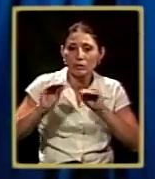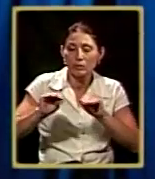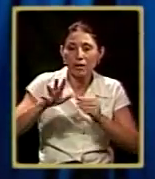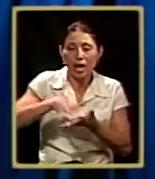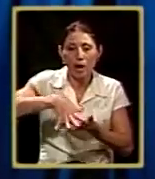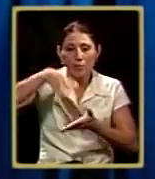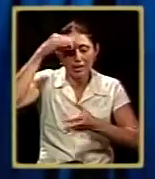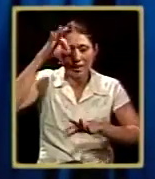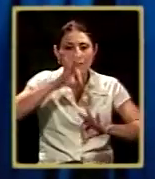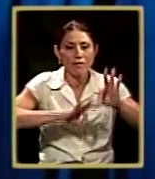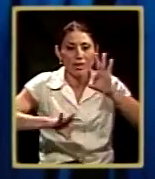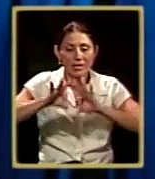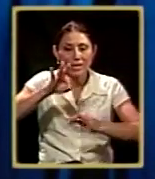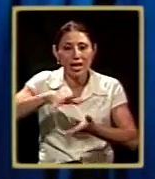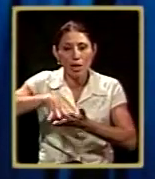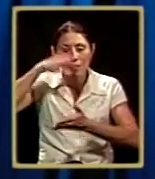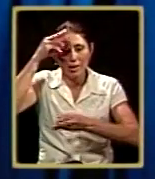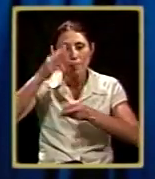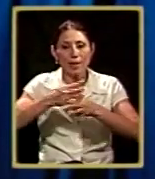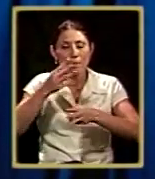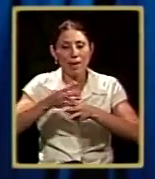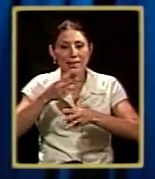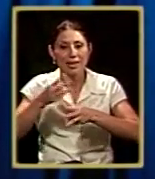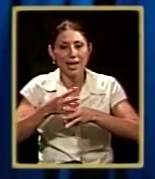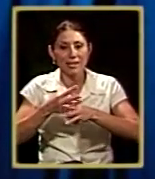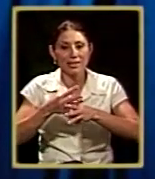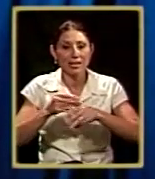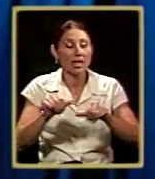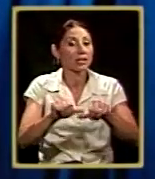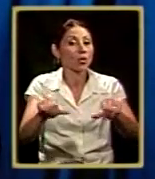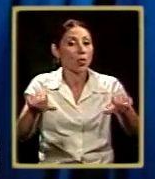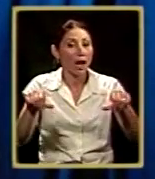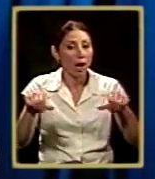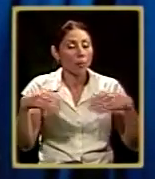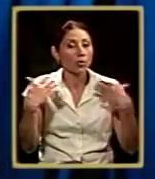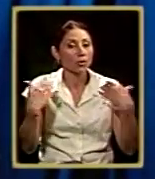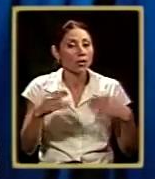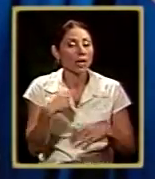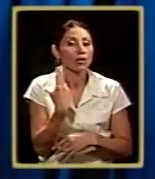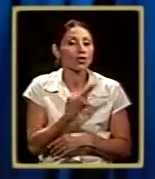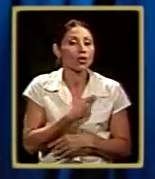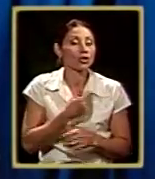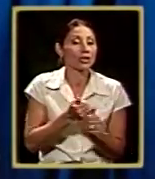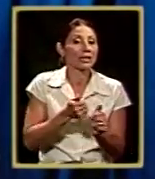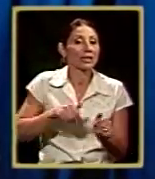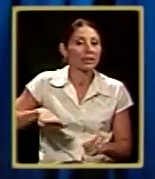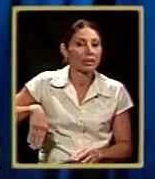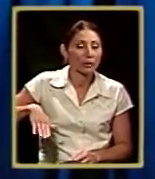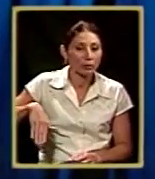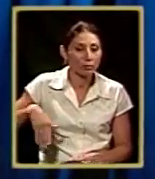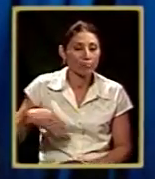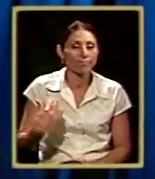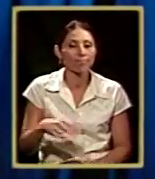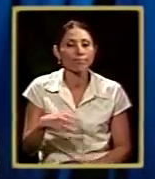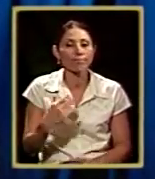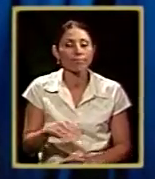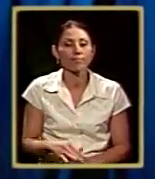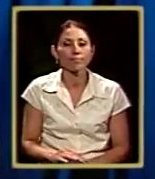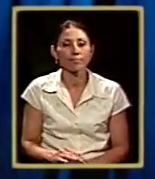y en matemáticas, que son campos en los que aquí estamos. Feos y ellos lindos. Exacto.